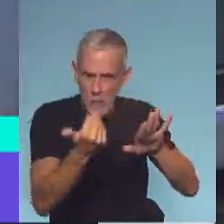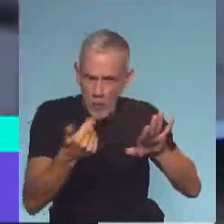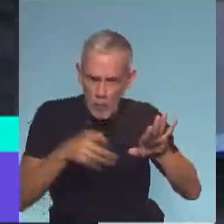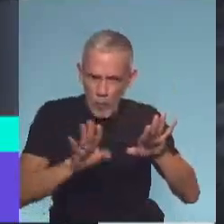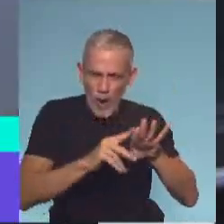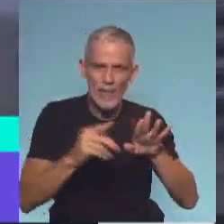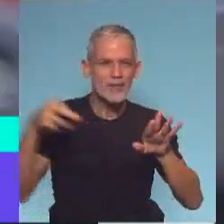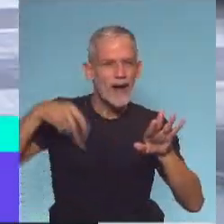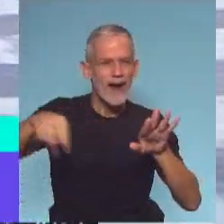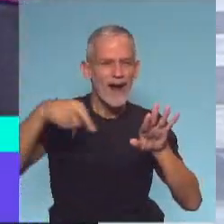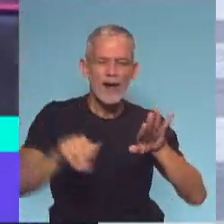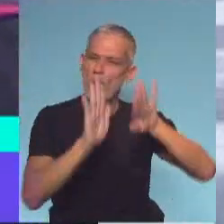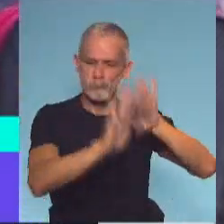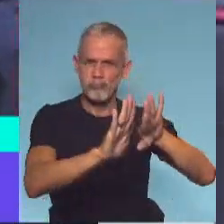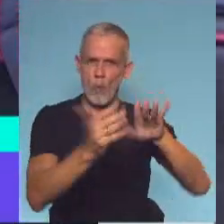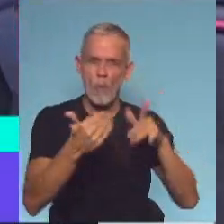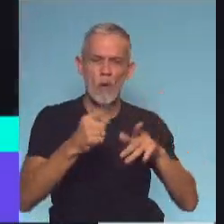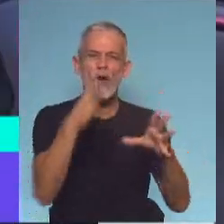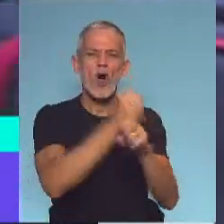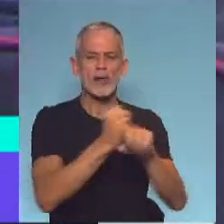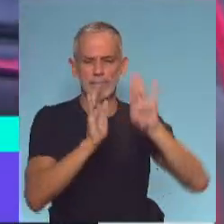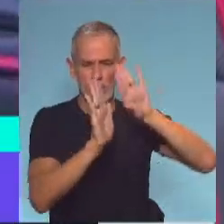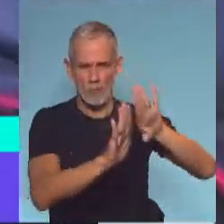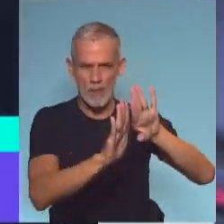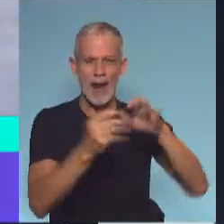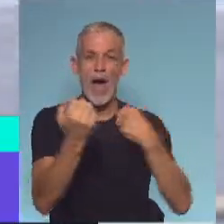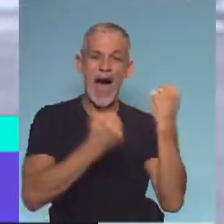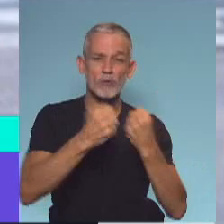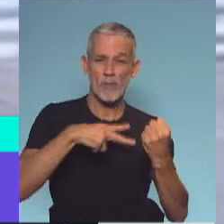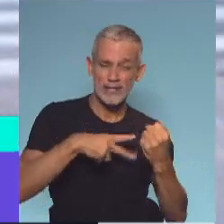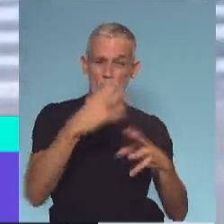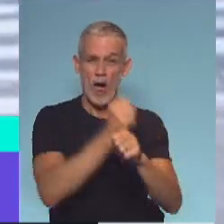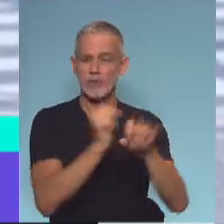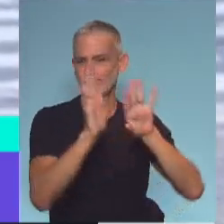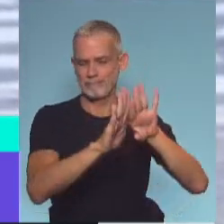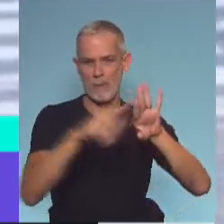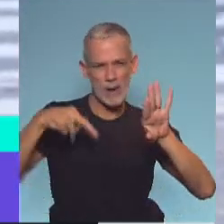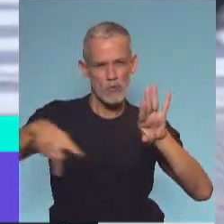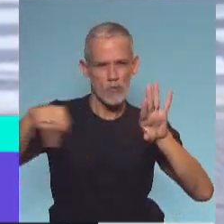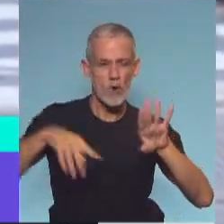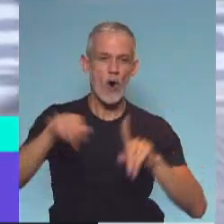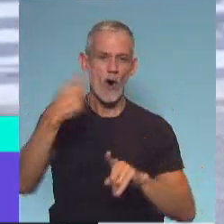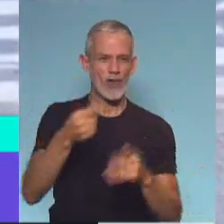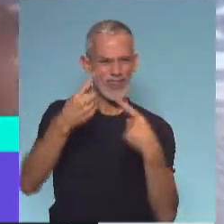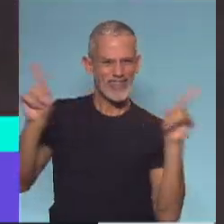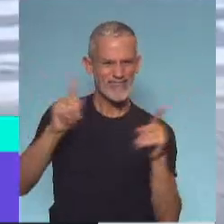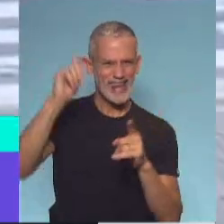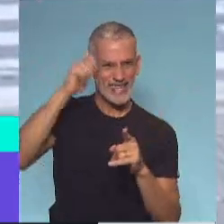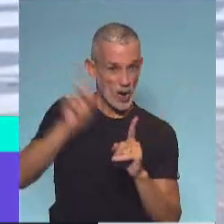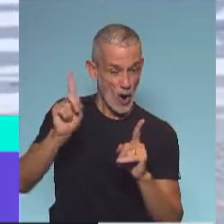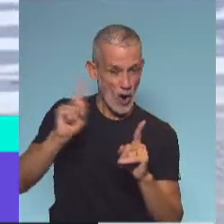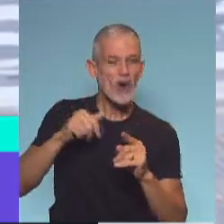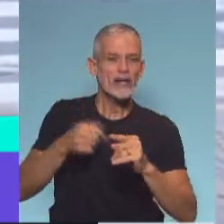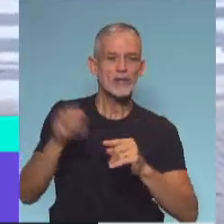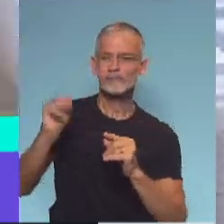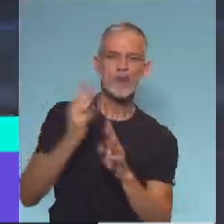flujo peatonal, entonces cortan la circulación de los colectivos y de los autos particulares para que puedan continuar. Los concientizadores lo que están es en el